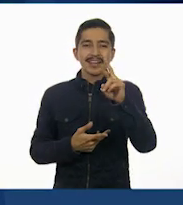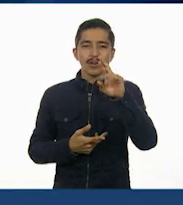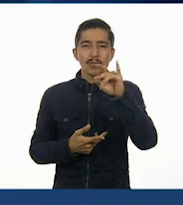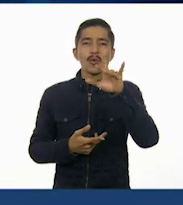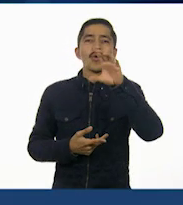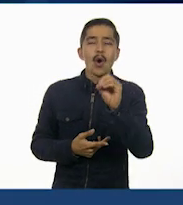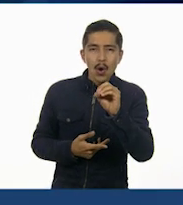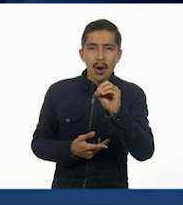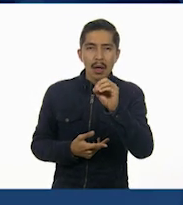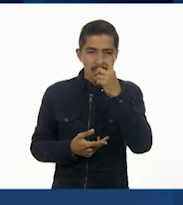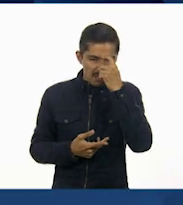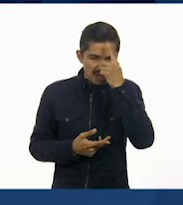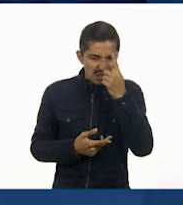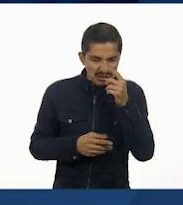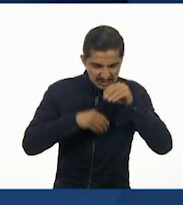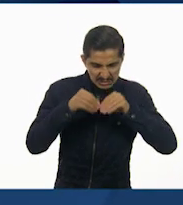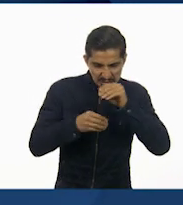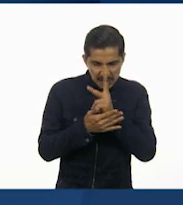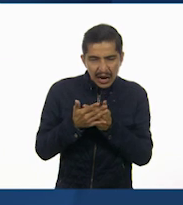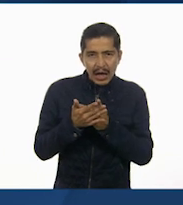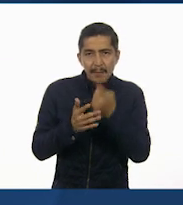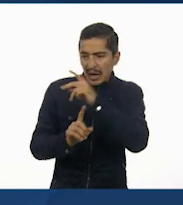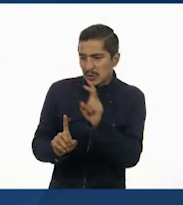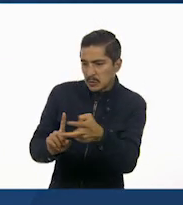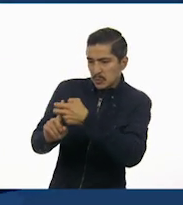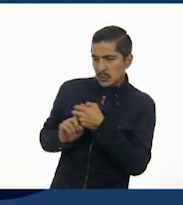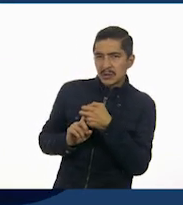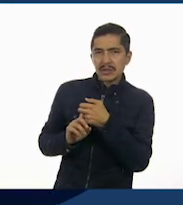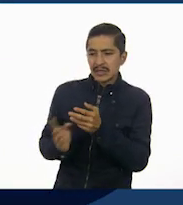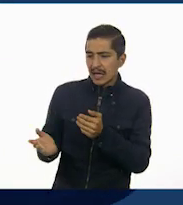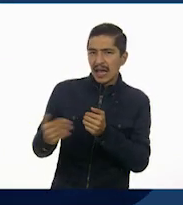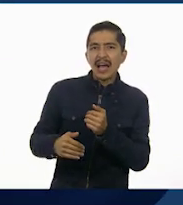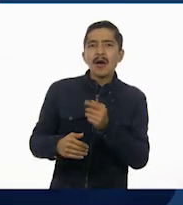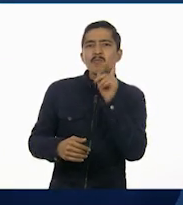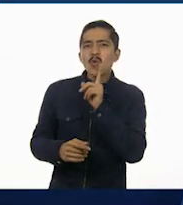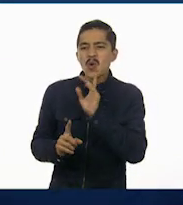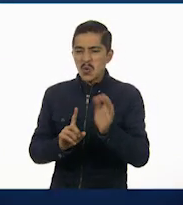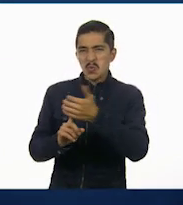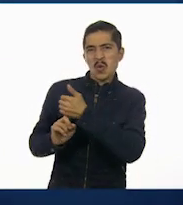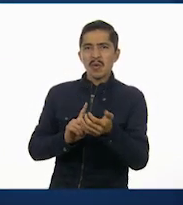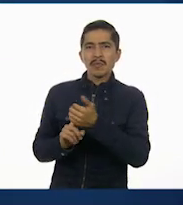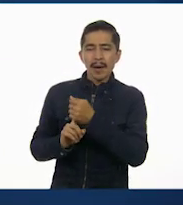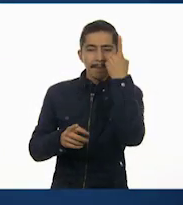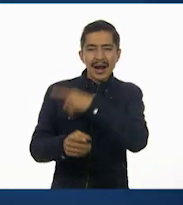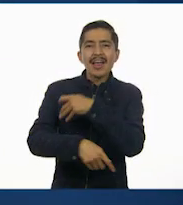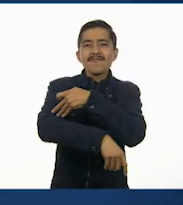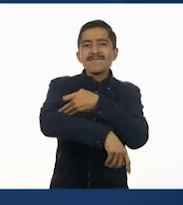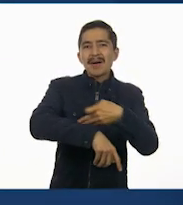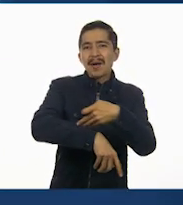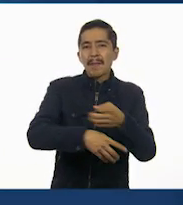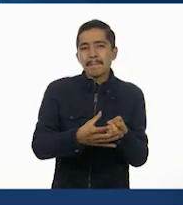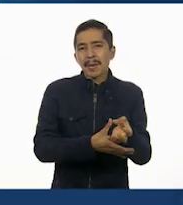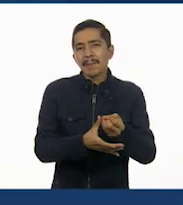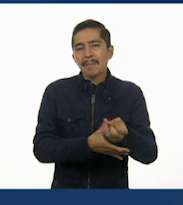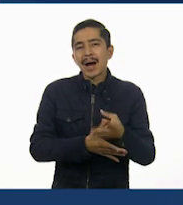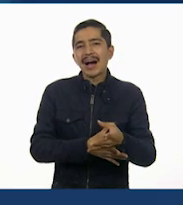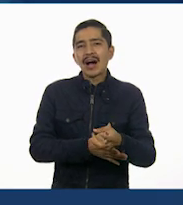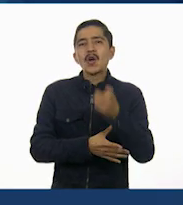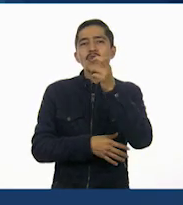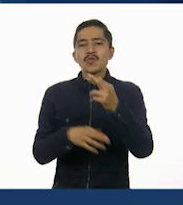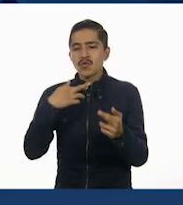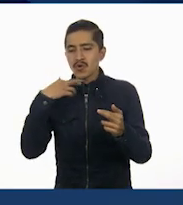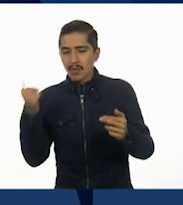que secuestraron a las mujeres sabinas para formar familias. Y tiempo después, los sabinos se enfrentaron a los